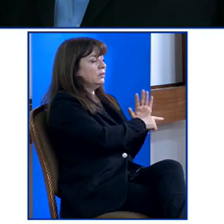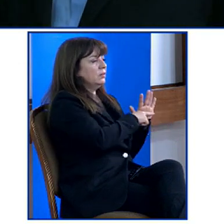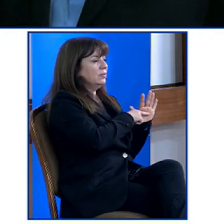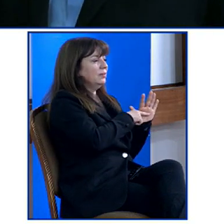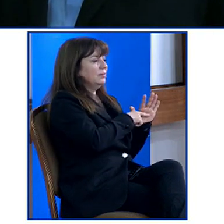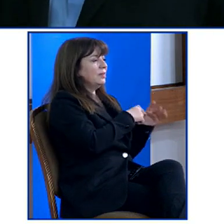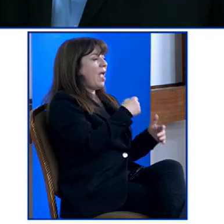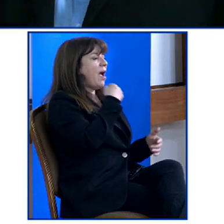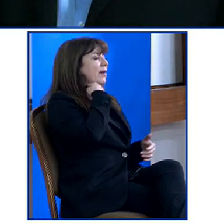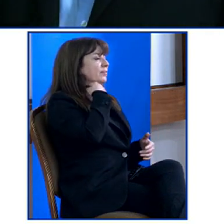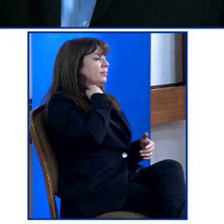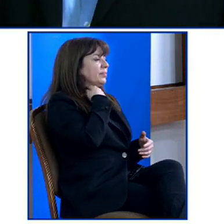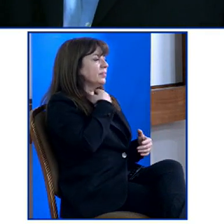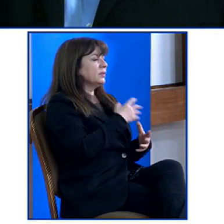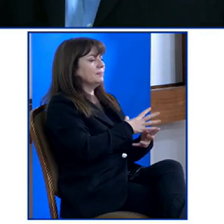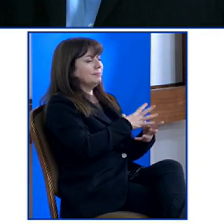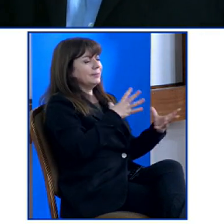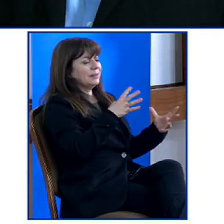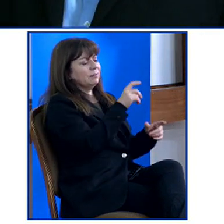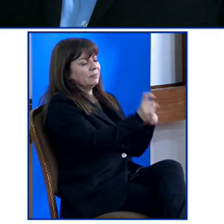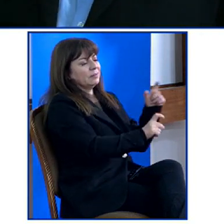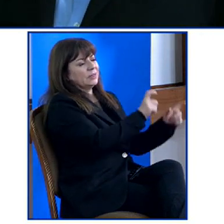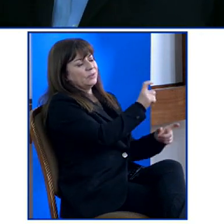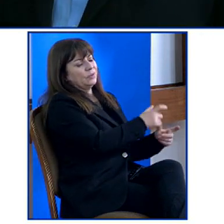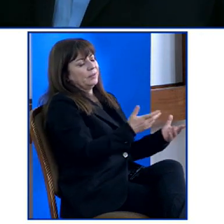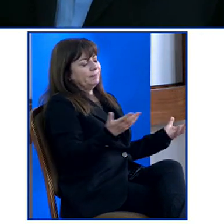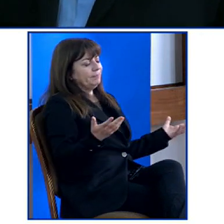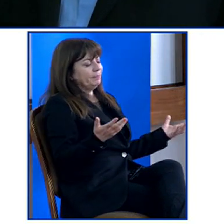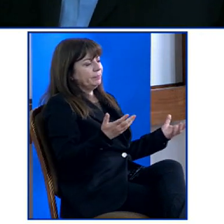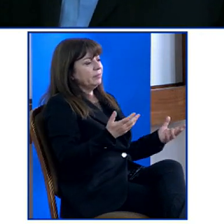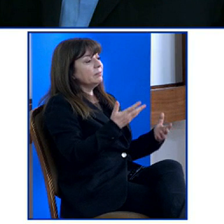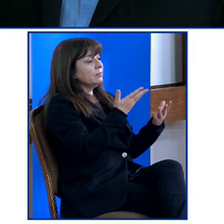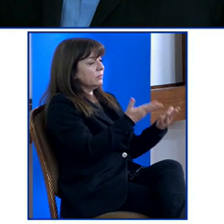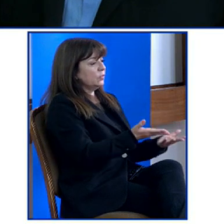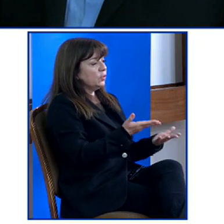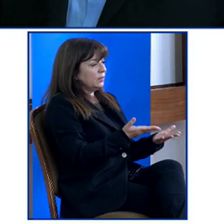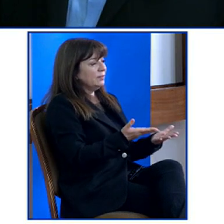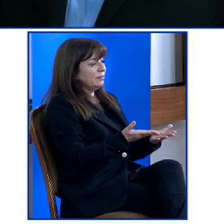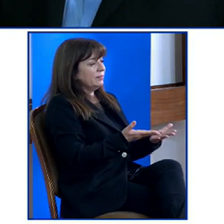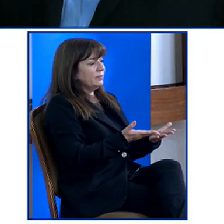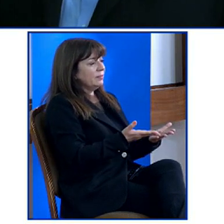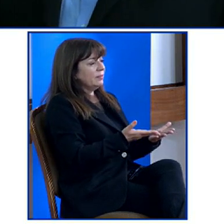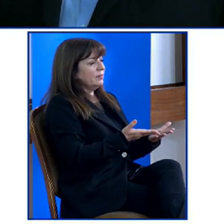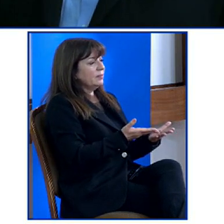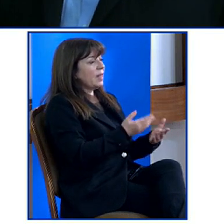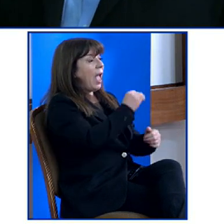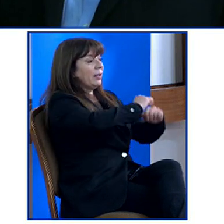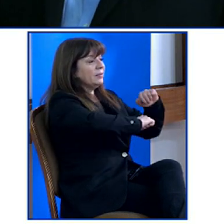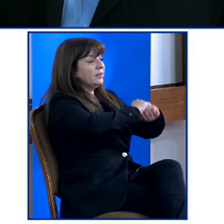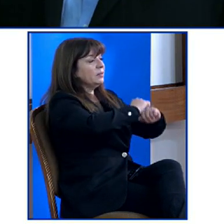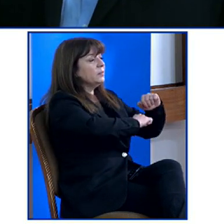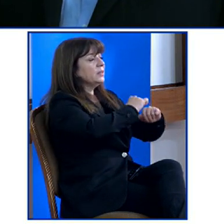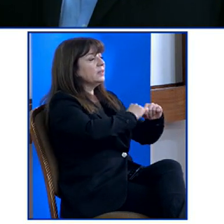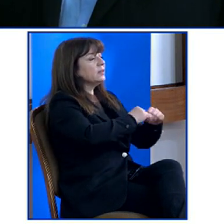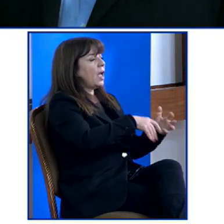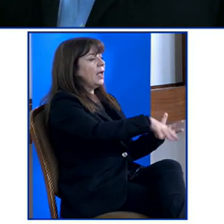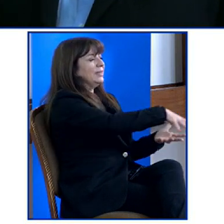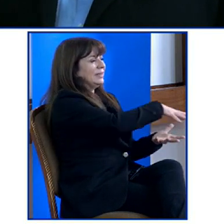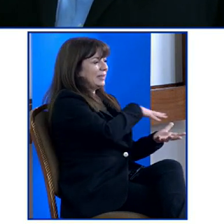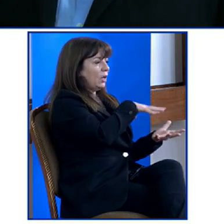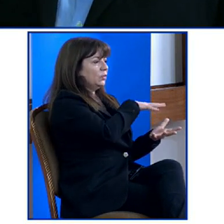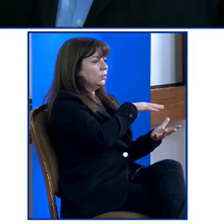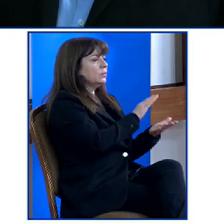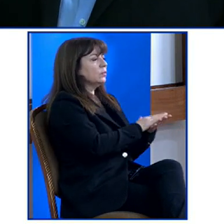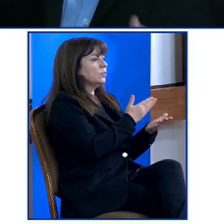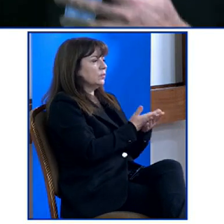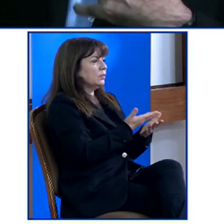y afectando a un mayor número de población. Es por eso que empresas del sector de la